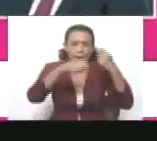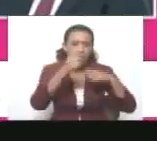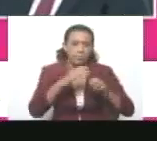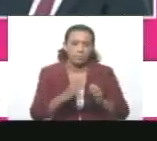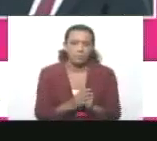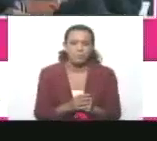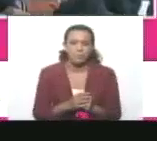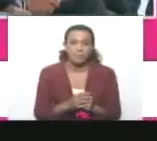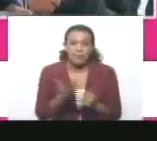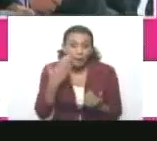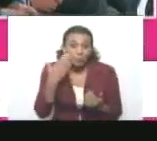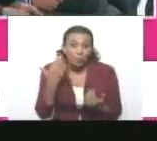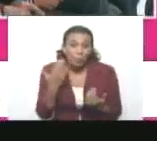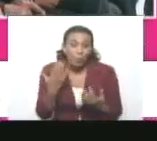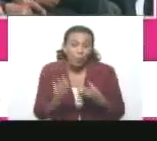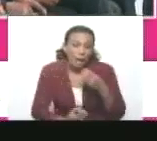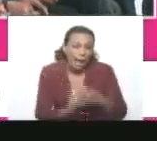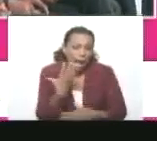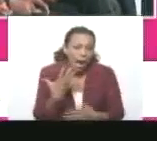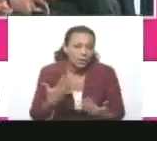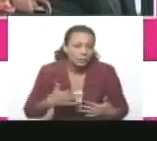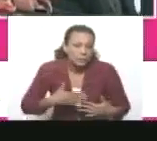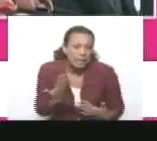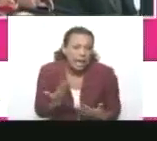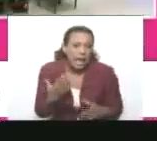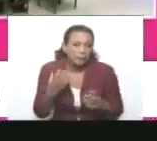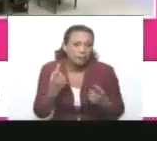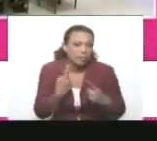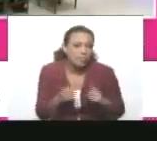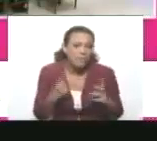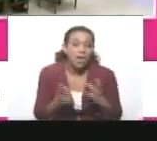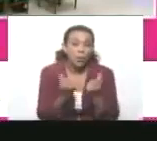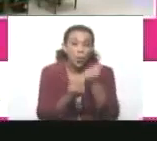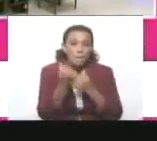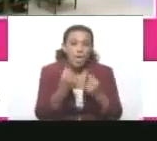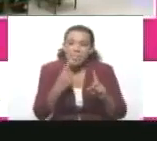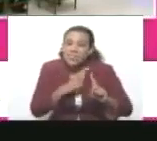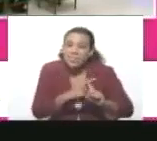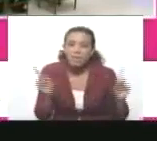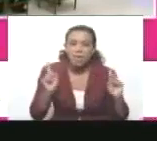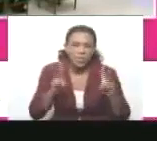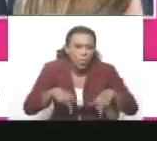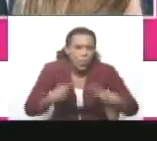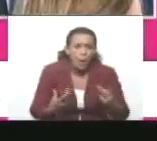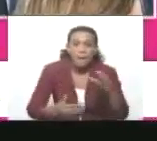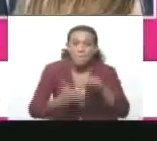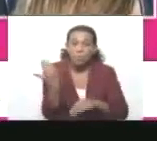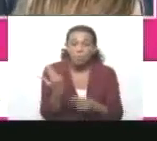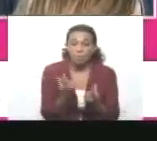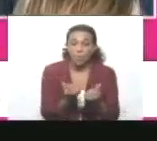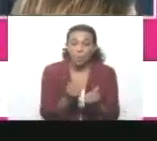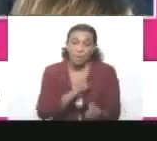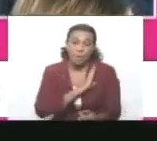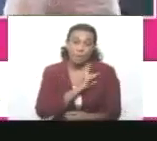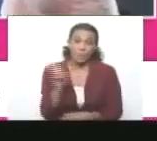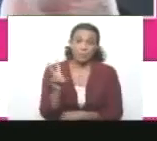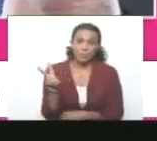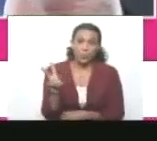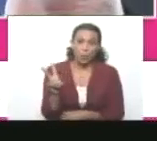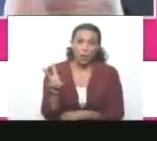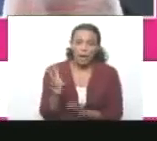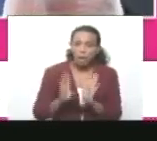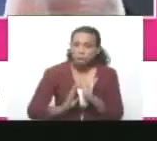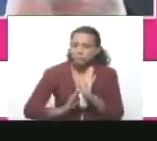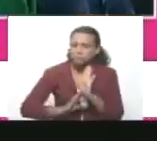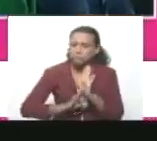Estamos empeñados en construir una economía diversificada, nueva, un nuevo modelo económico, que vaya